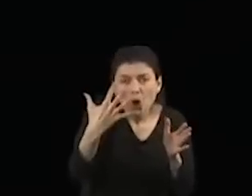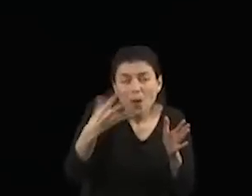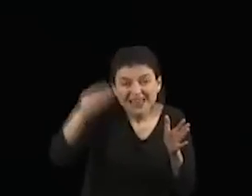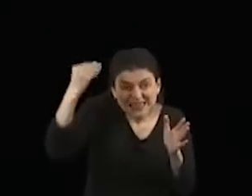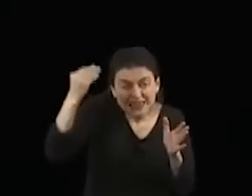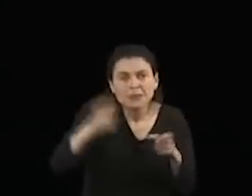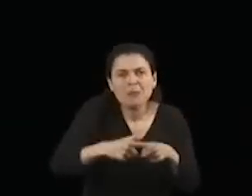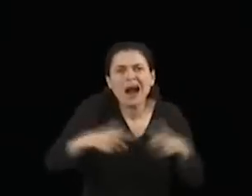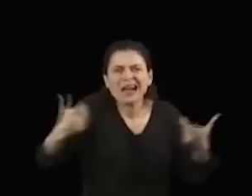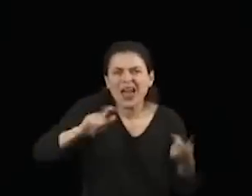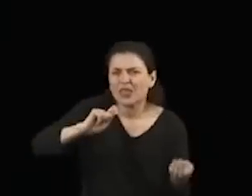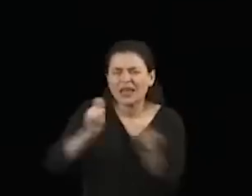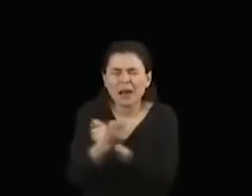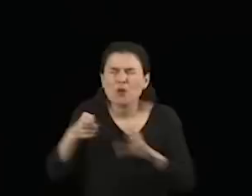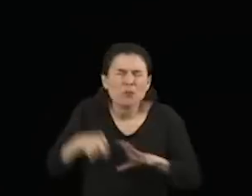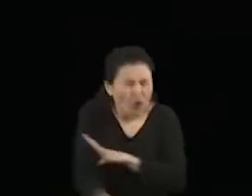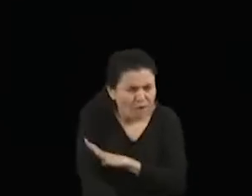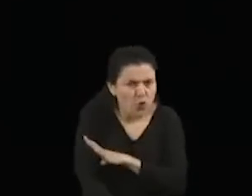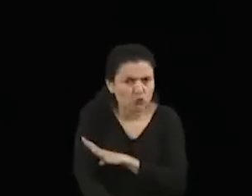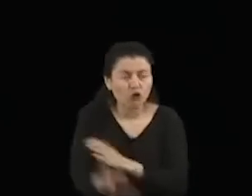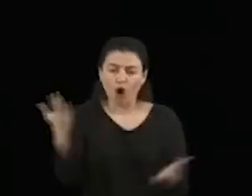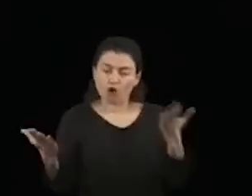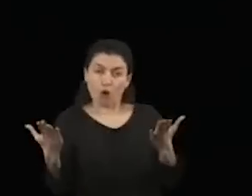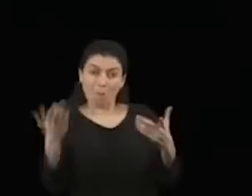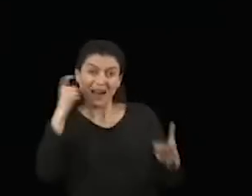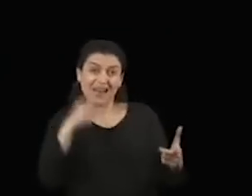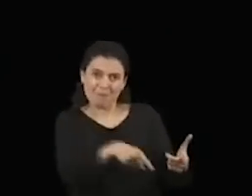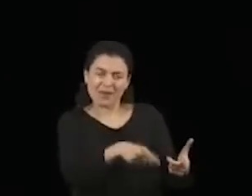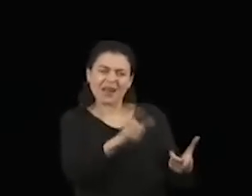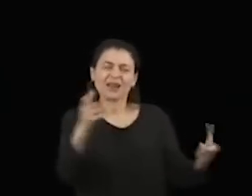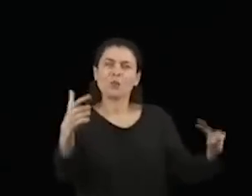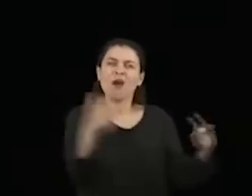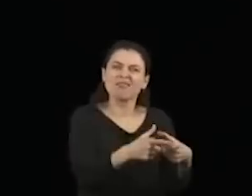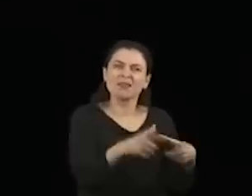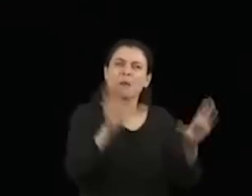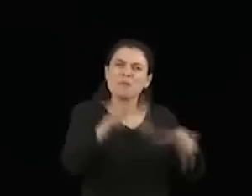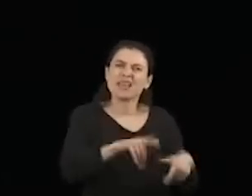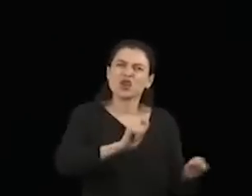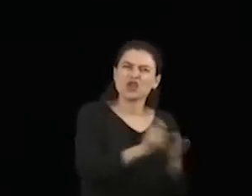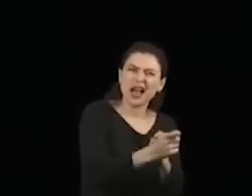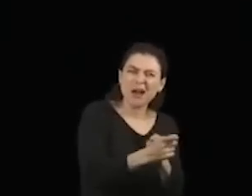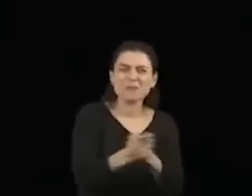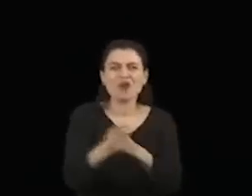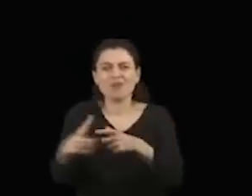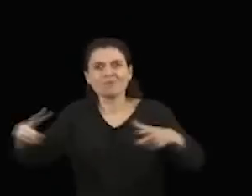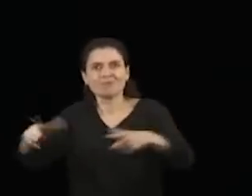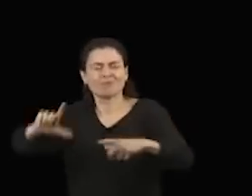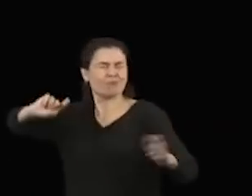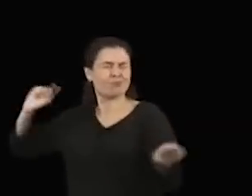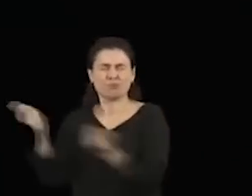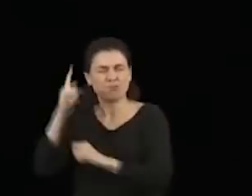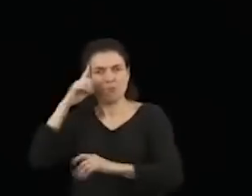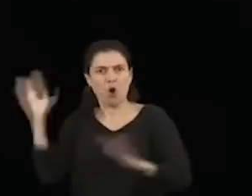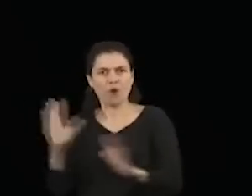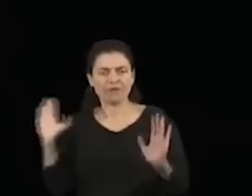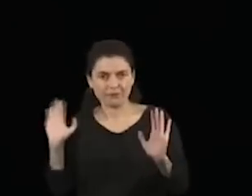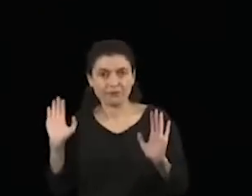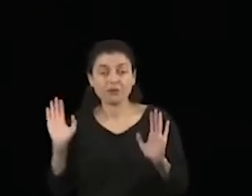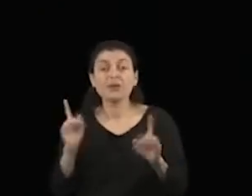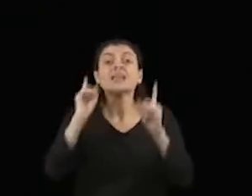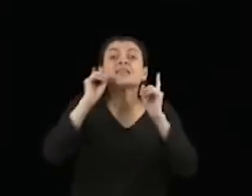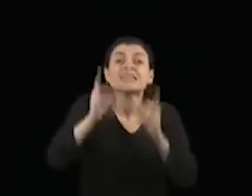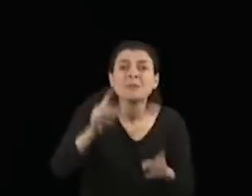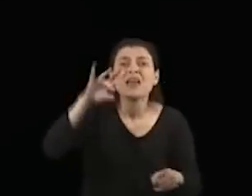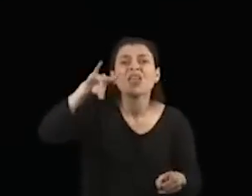estructural de Menem. Si eso no es un plan de largo plazo, ¿de qué me están hablando? Y además está el DNU.